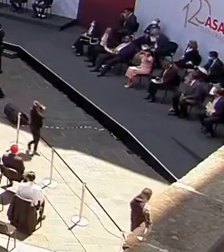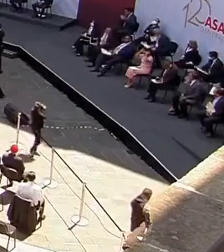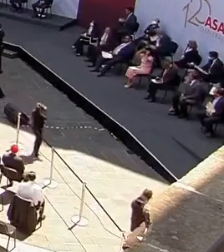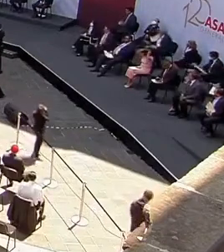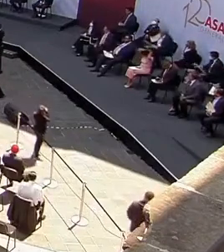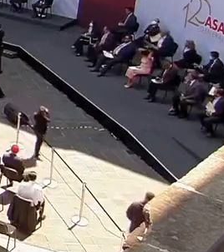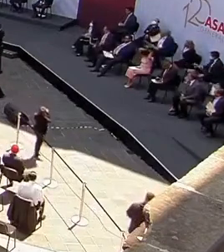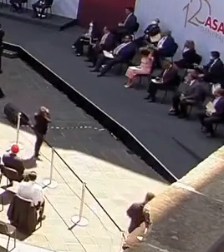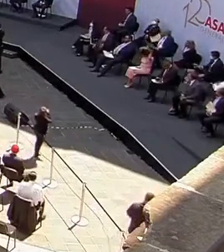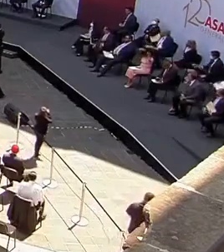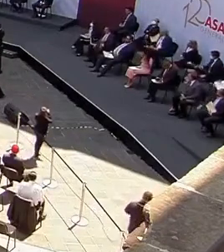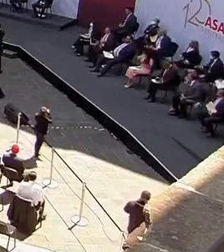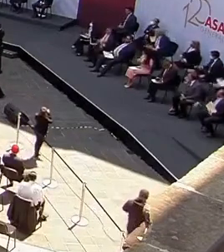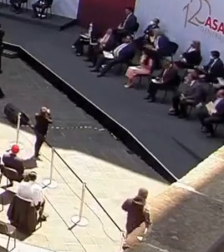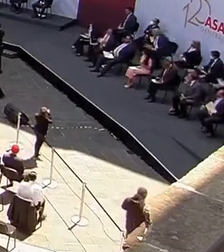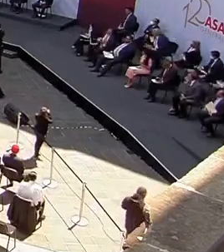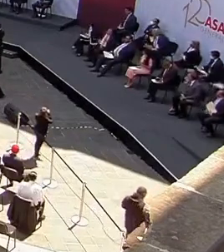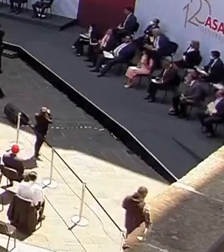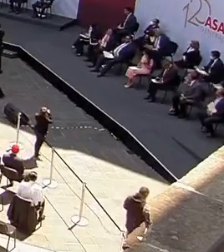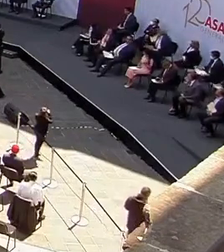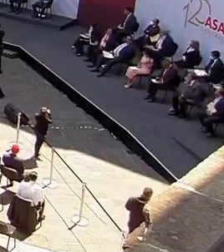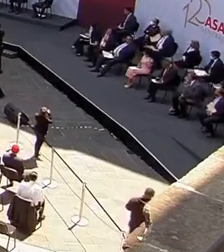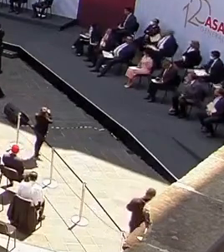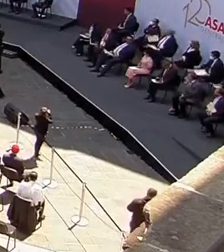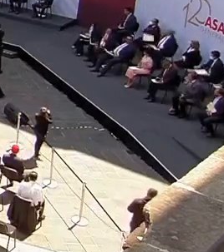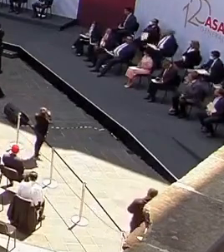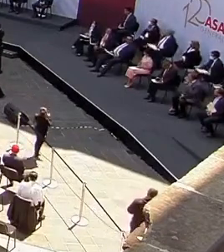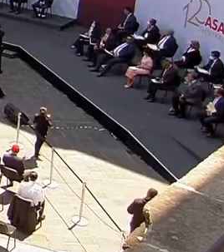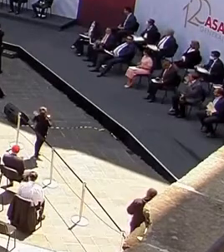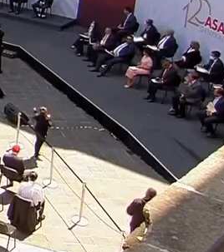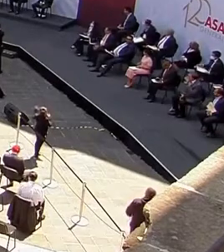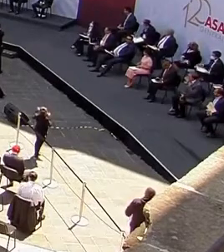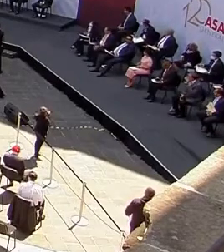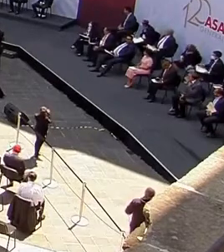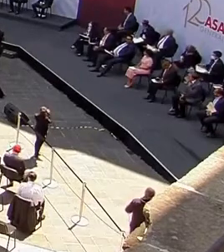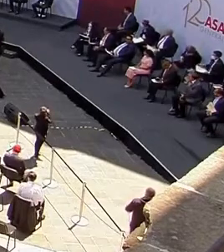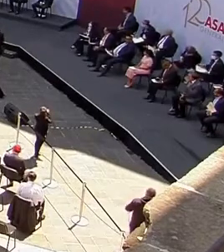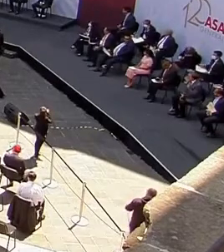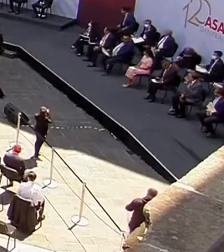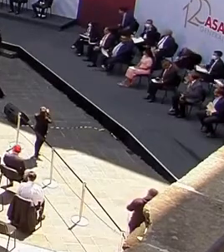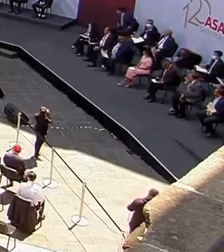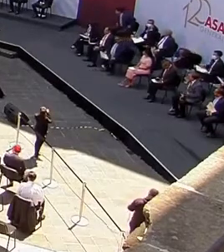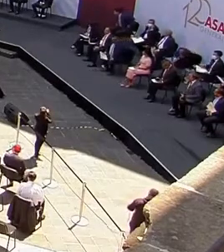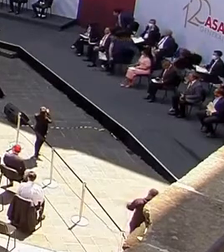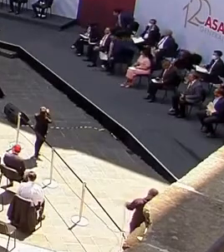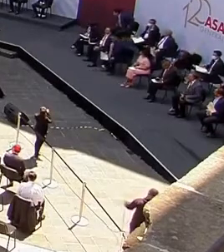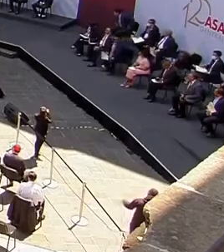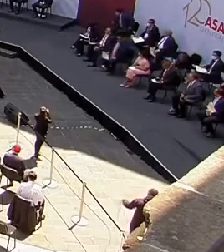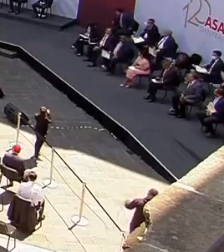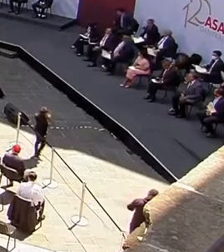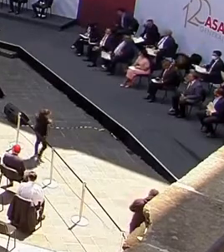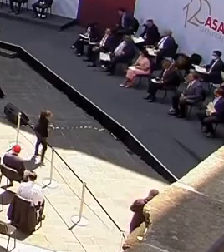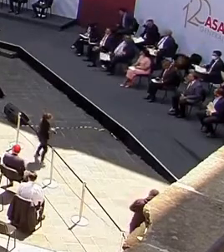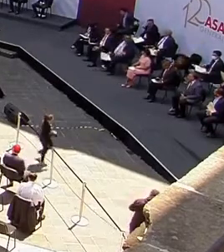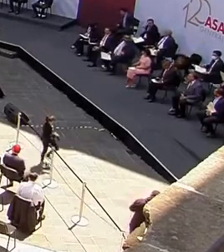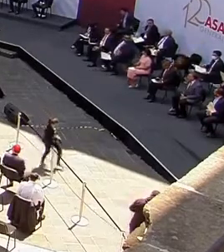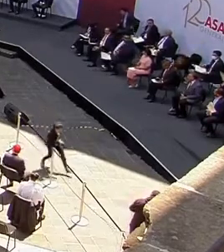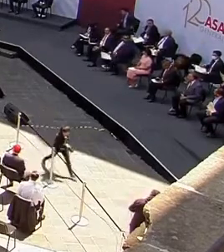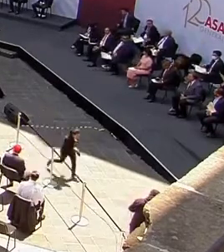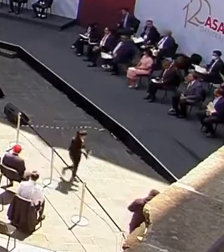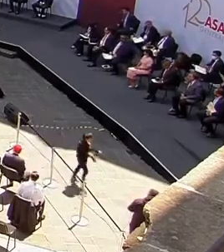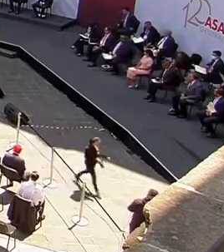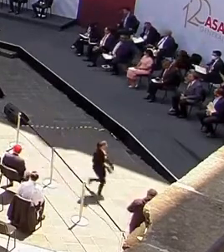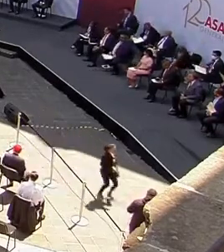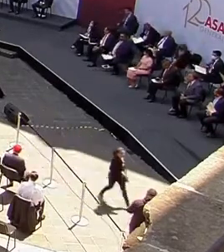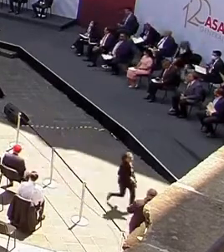Damas y caballeros, sean todos bienvenidos a la sesión ordinaria número 125 de la Asamblea General, máximo órgano del Instituto